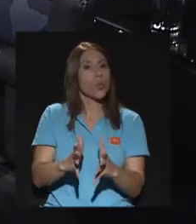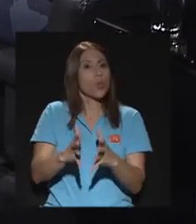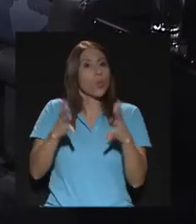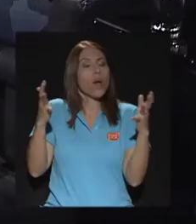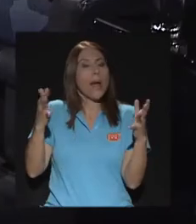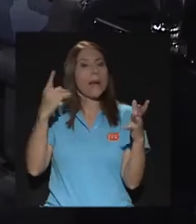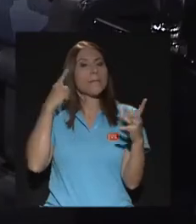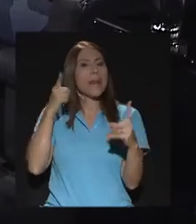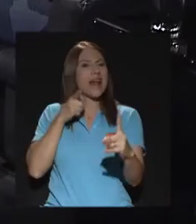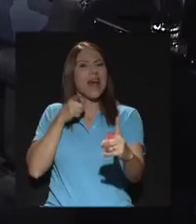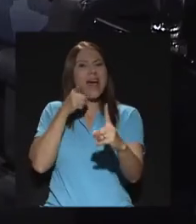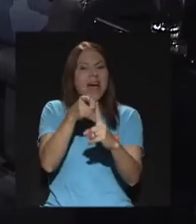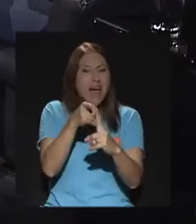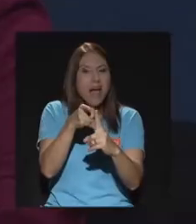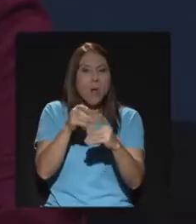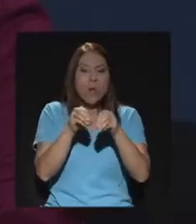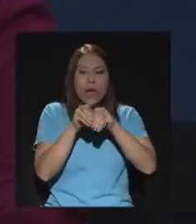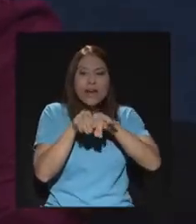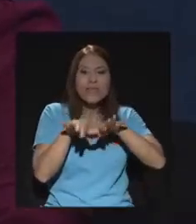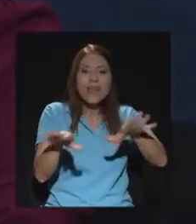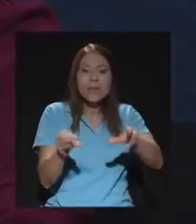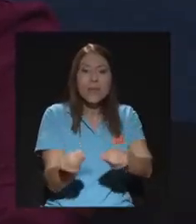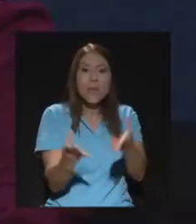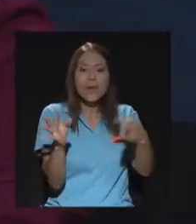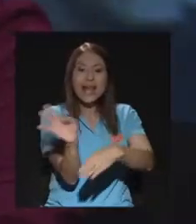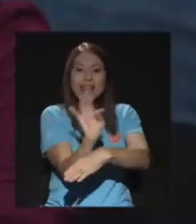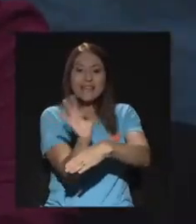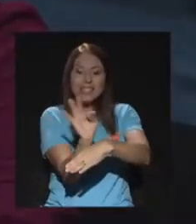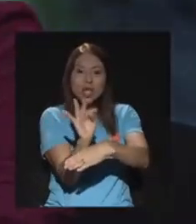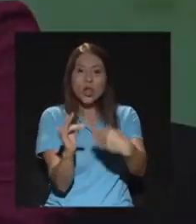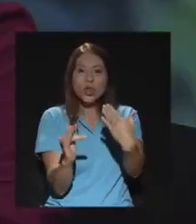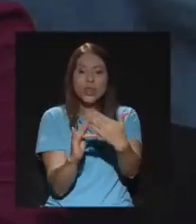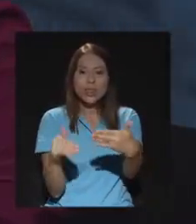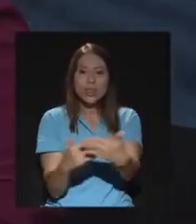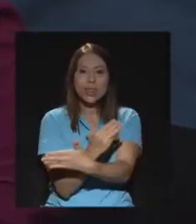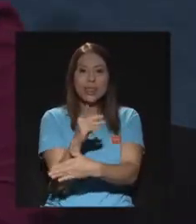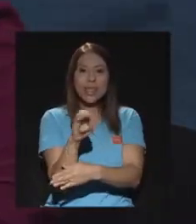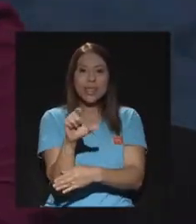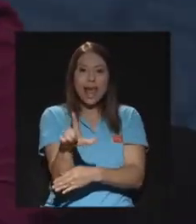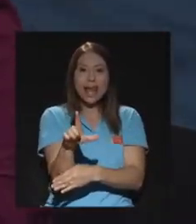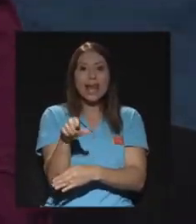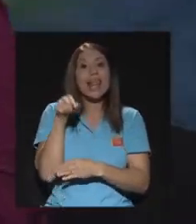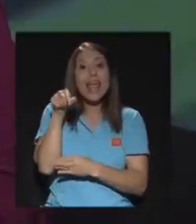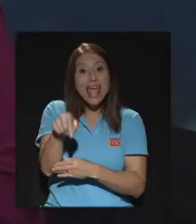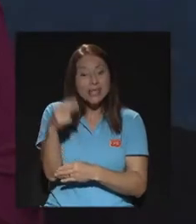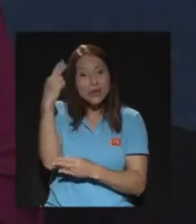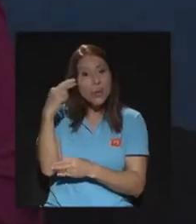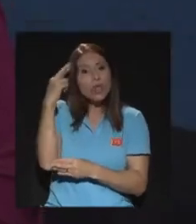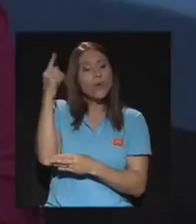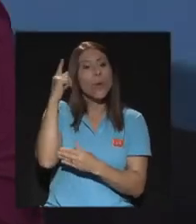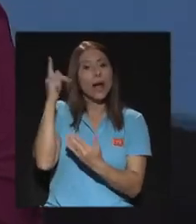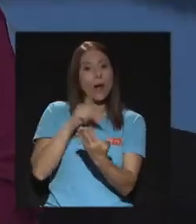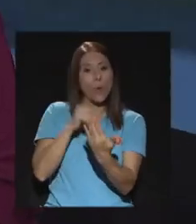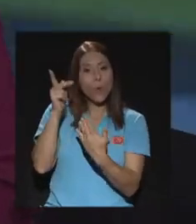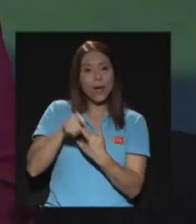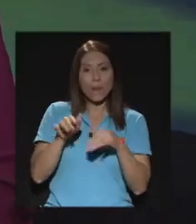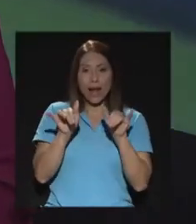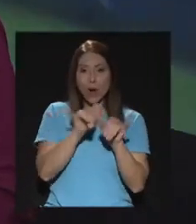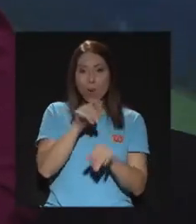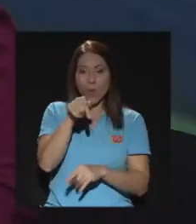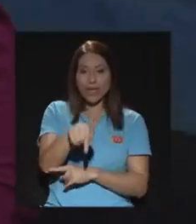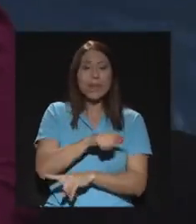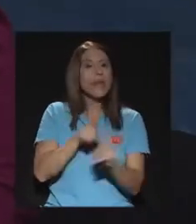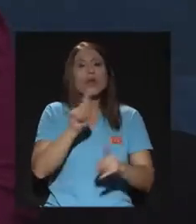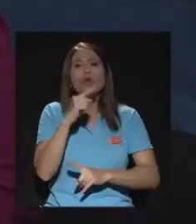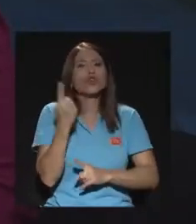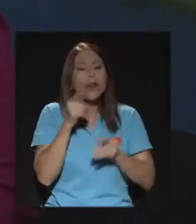red pública de televisión digital. Eso yo creo que sería motivo de un programa de este tipo. Pero no nos quedemos solo en los medios de servicio